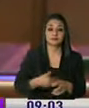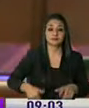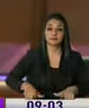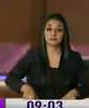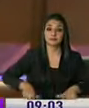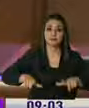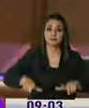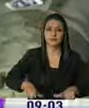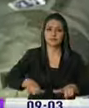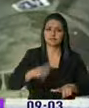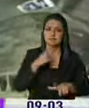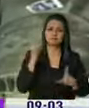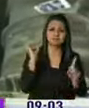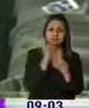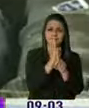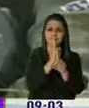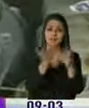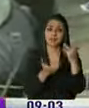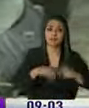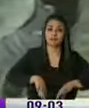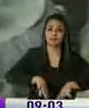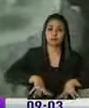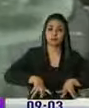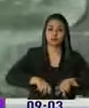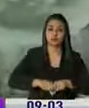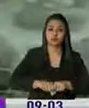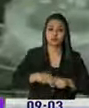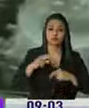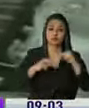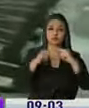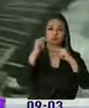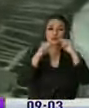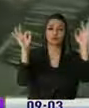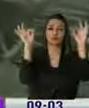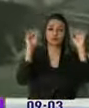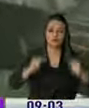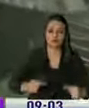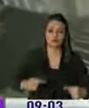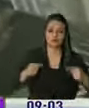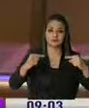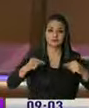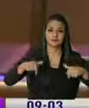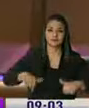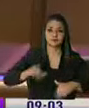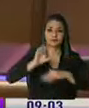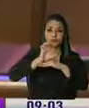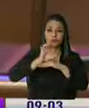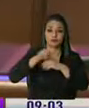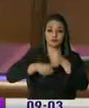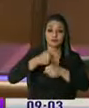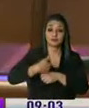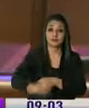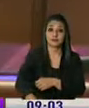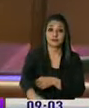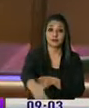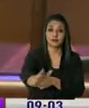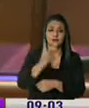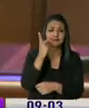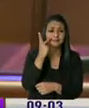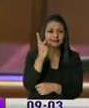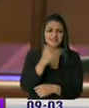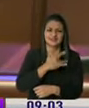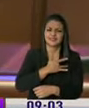Moreno, cuestionó que actos de corrupción se registraron en la construcción de centrales hidroeléctricas. Este año hemos visto